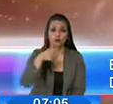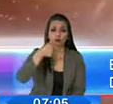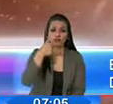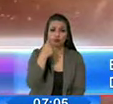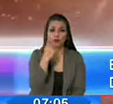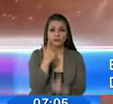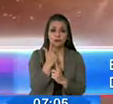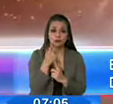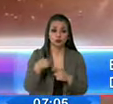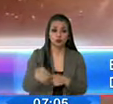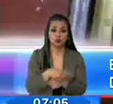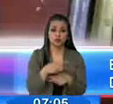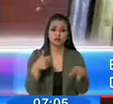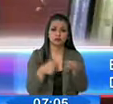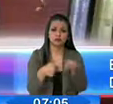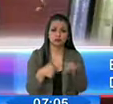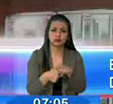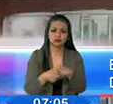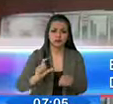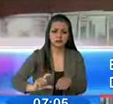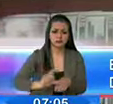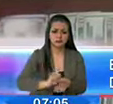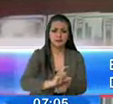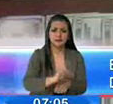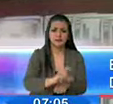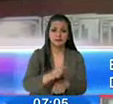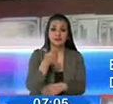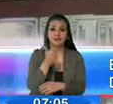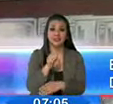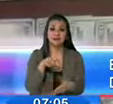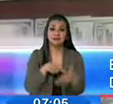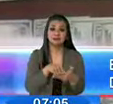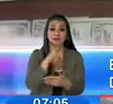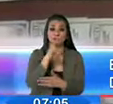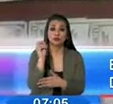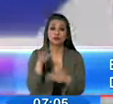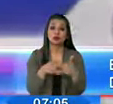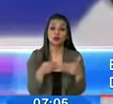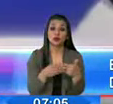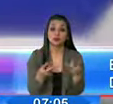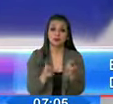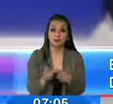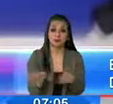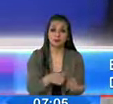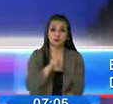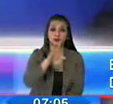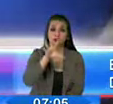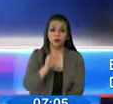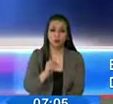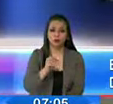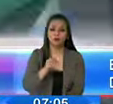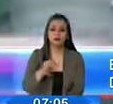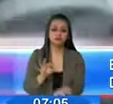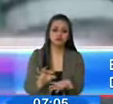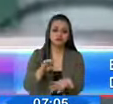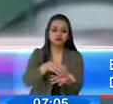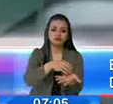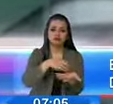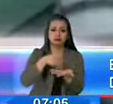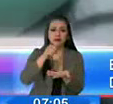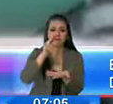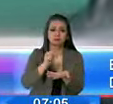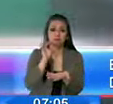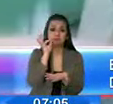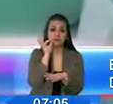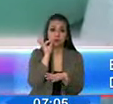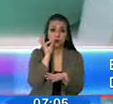pistola, una cartuchera, municiones, además de $10,200 en efectivo y 150 gramos de marihuana. Los fierros serán sometidos